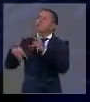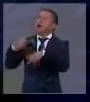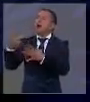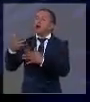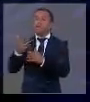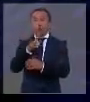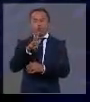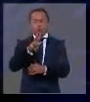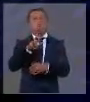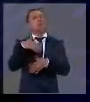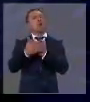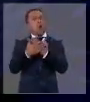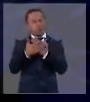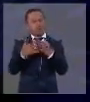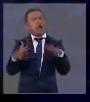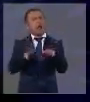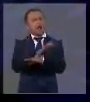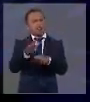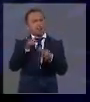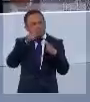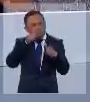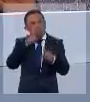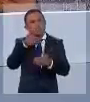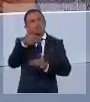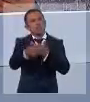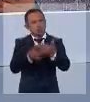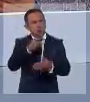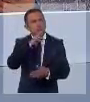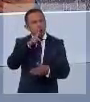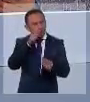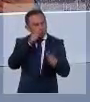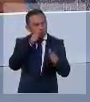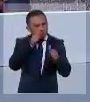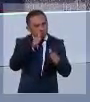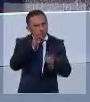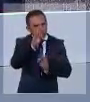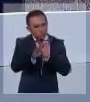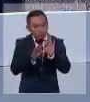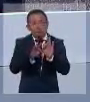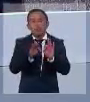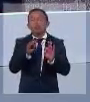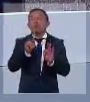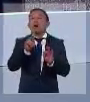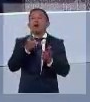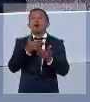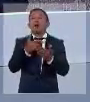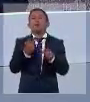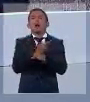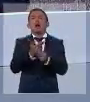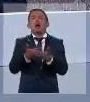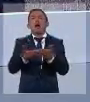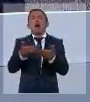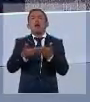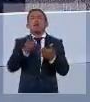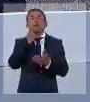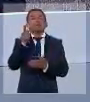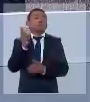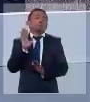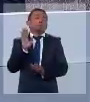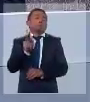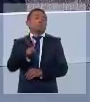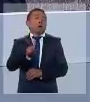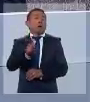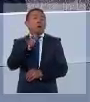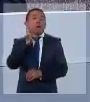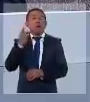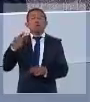servicio. Lo que pasa ahora, que es una simulación, dicen, se atiende al 50% de la